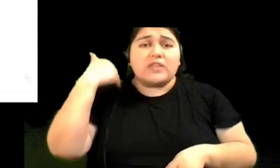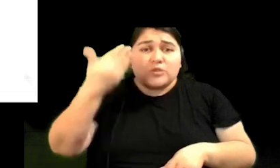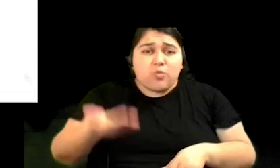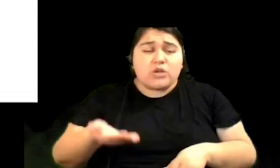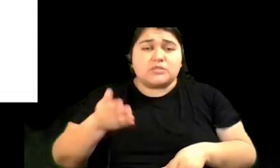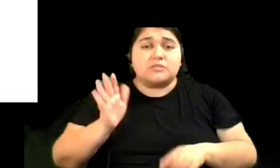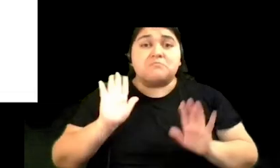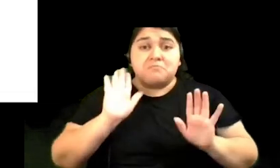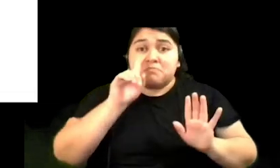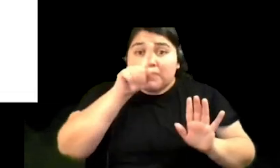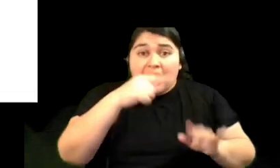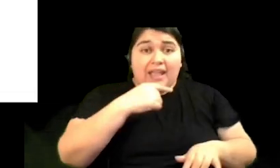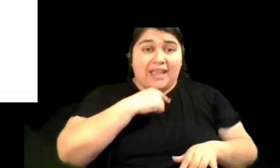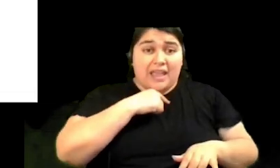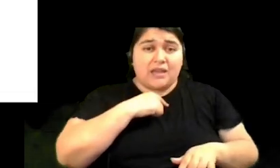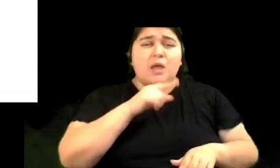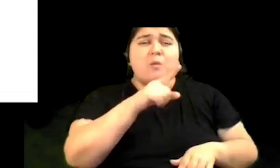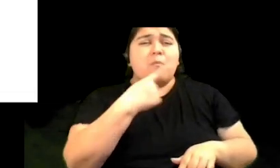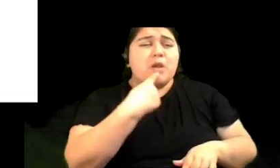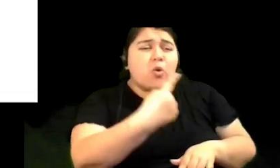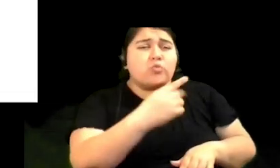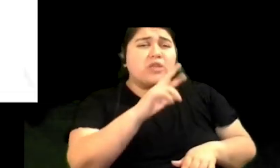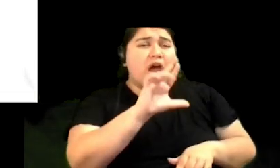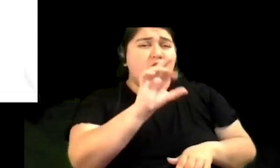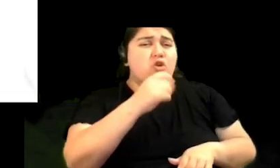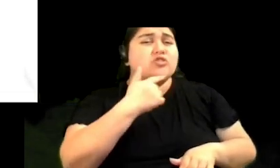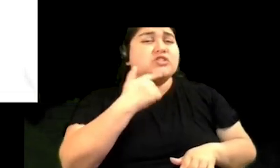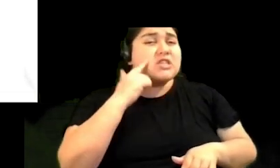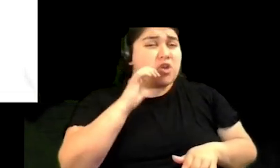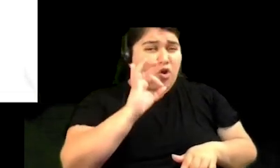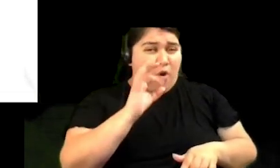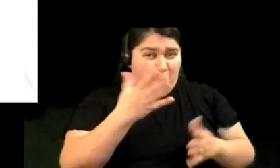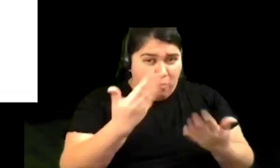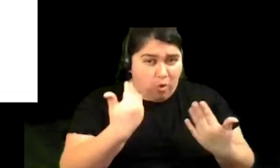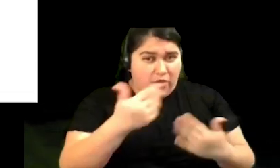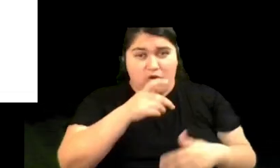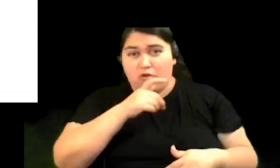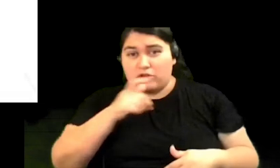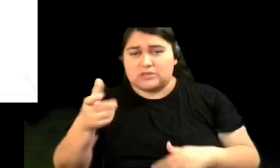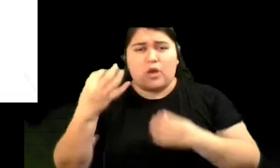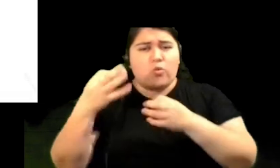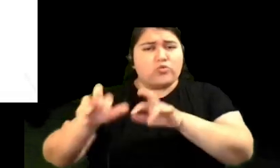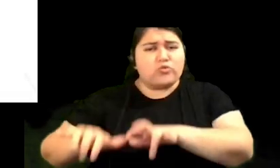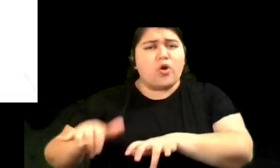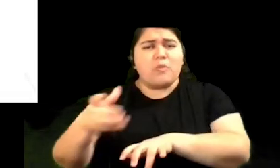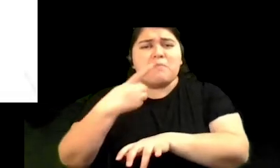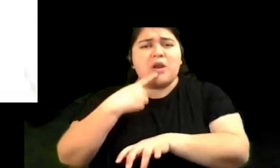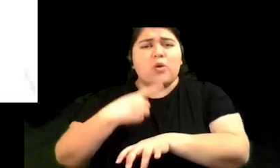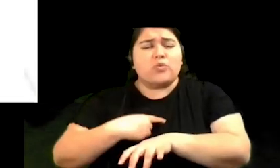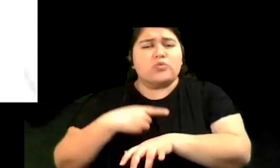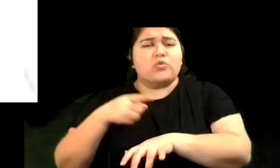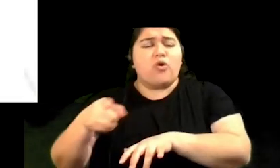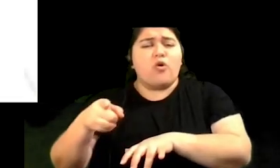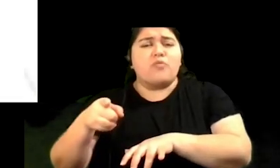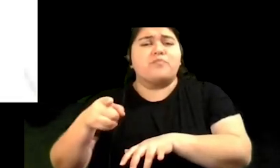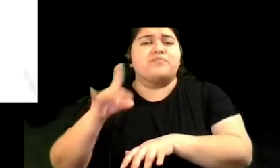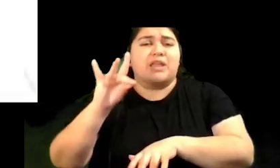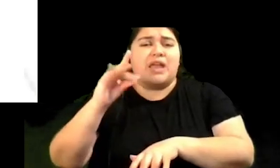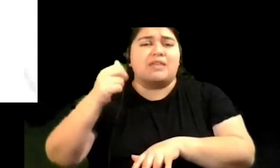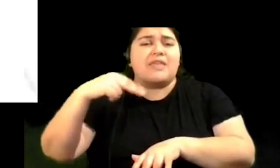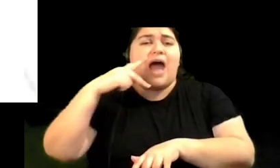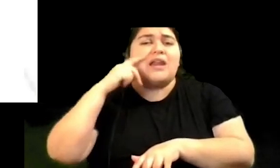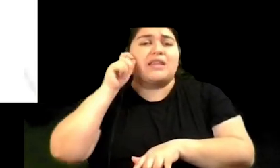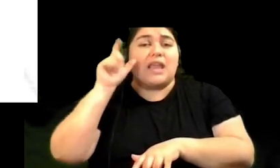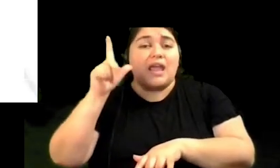Si les parece, Rocío, puedo contestarle a, acá, por ejemplo, me preguntó Daniel, Daniel